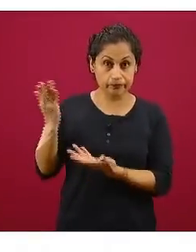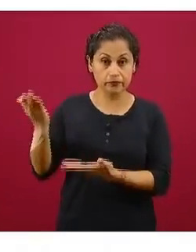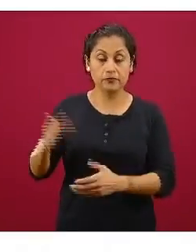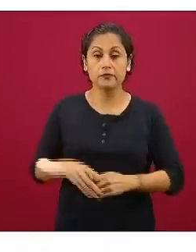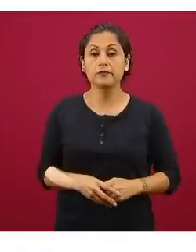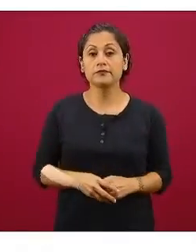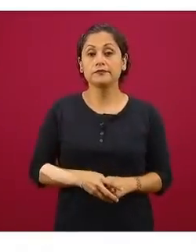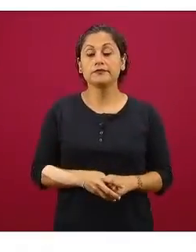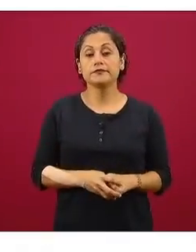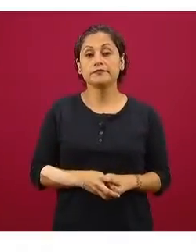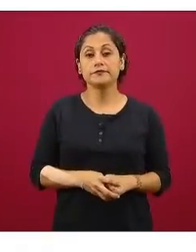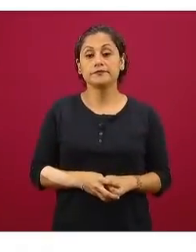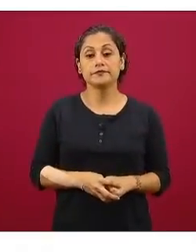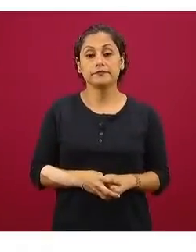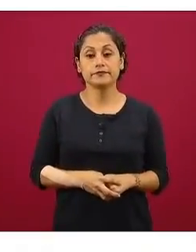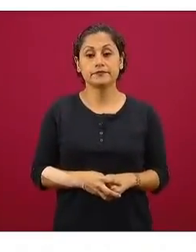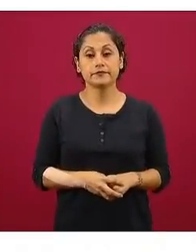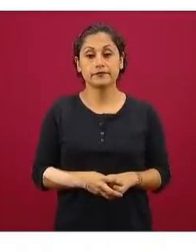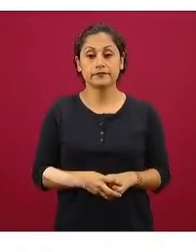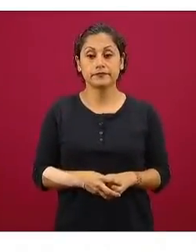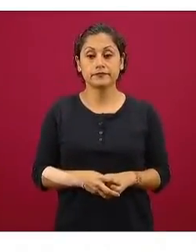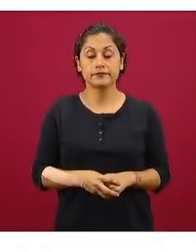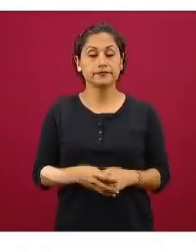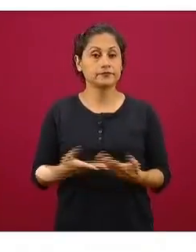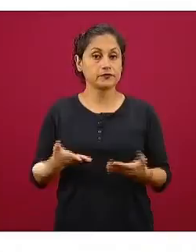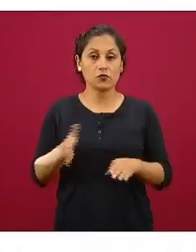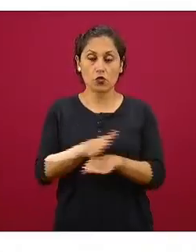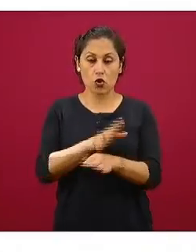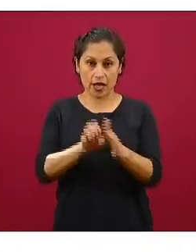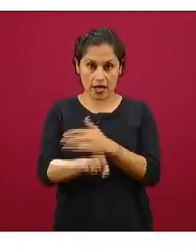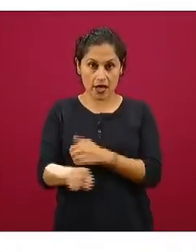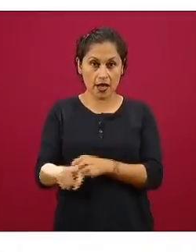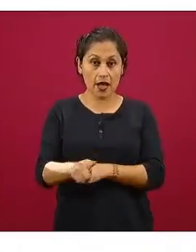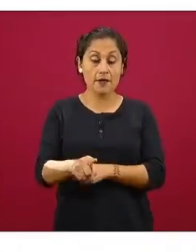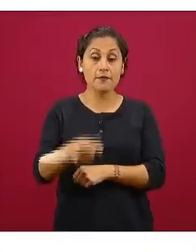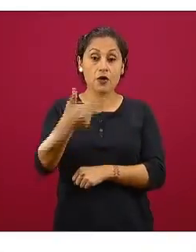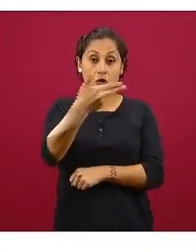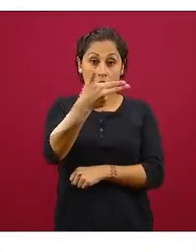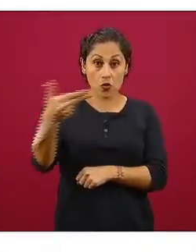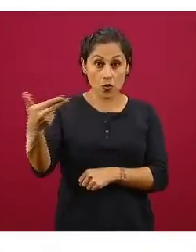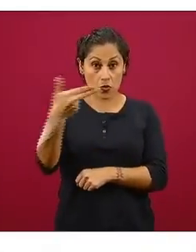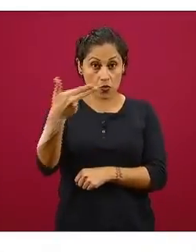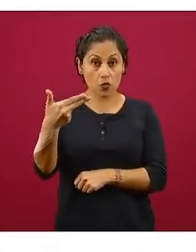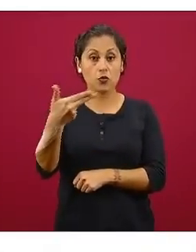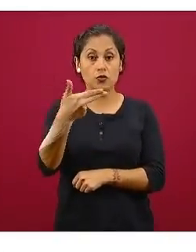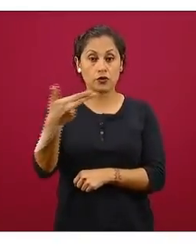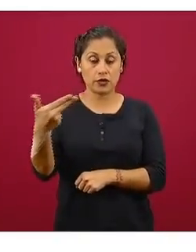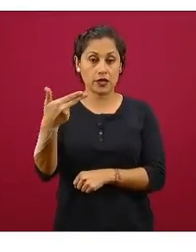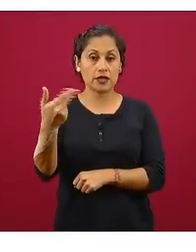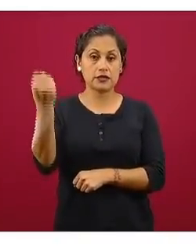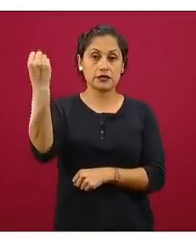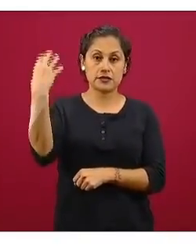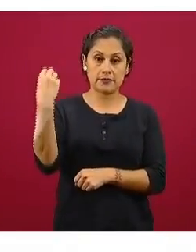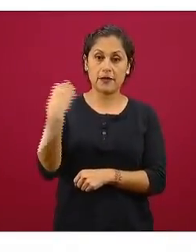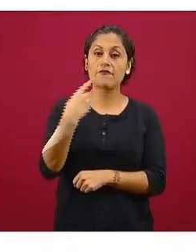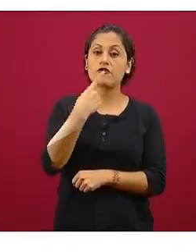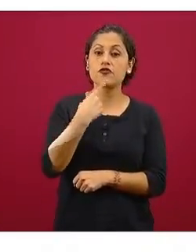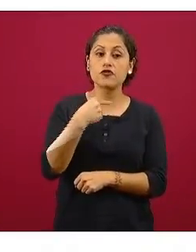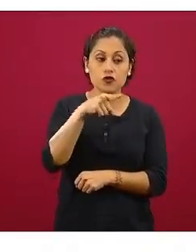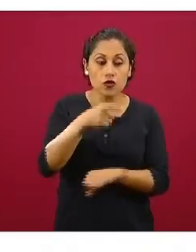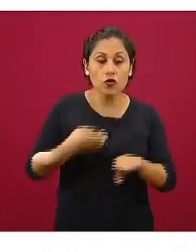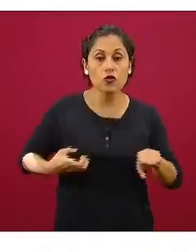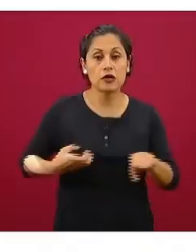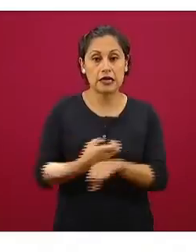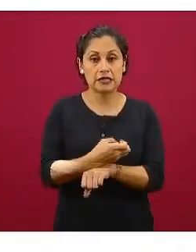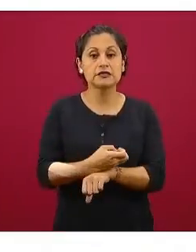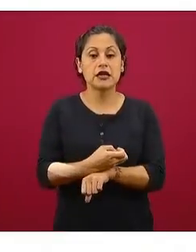medidas. En el caso de la actividad hotelera, ya lo habíamos estado viendo en semáforo rojo, solo un